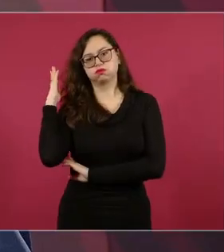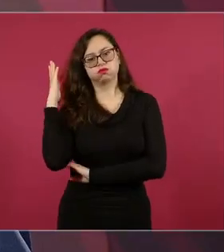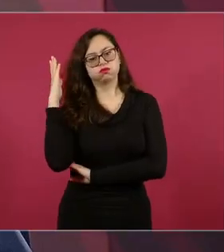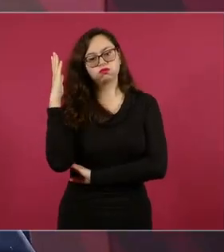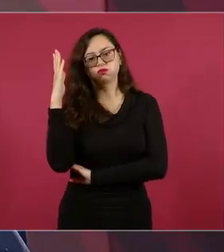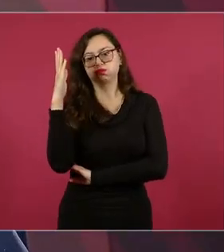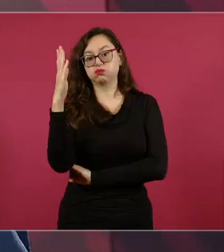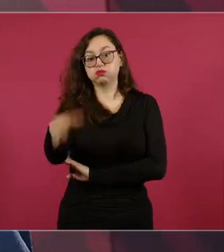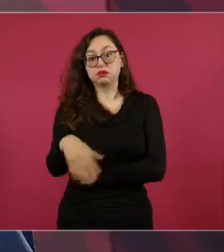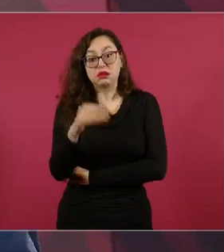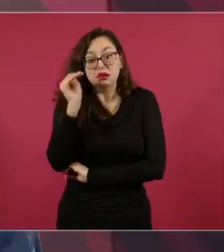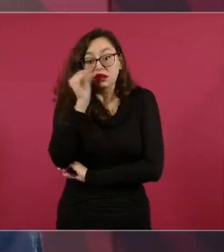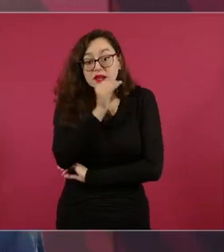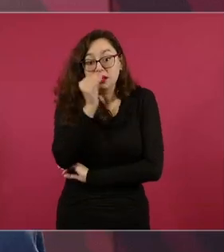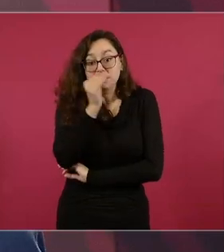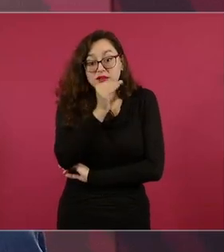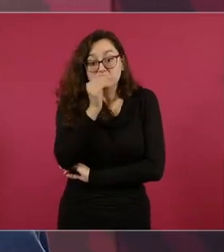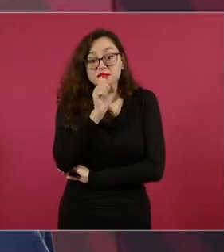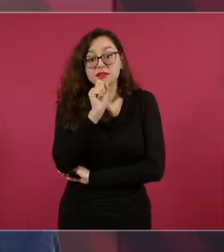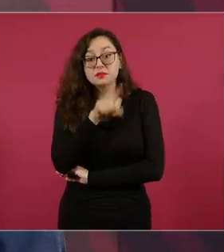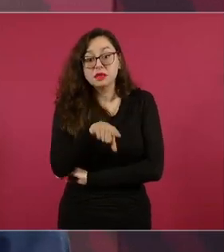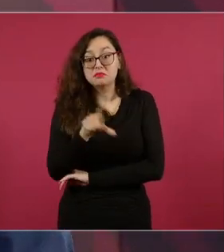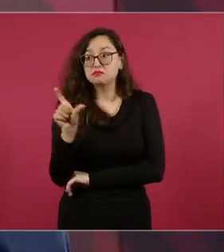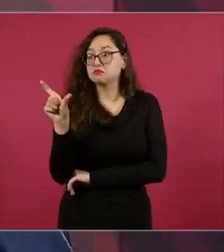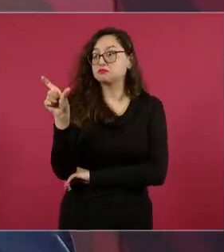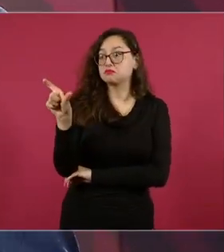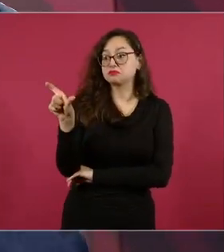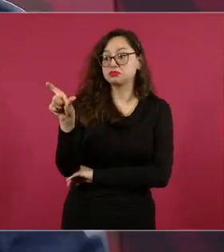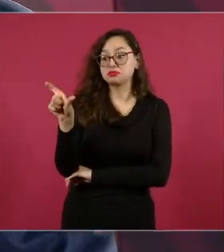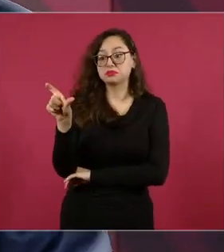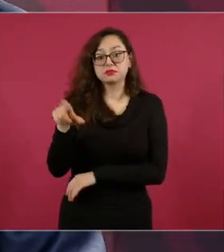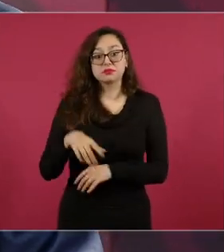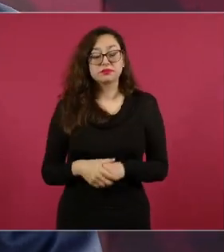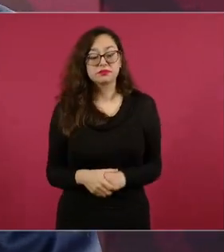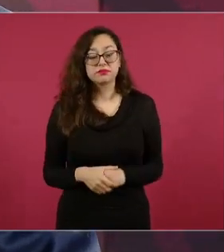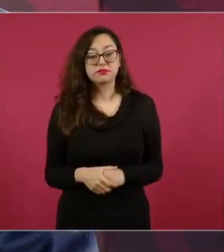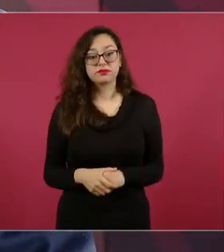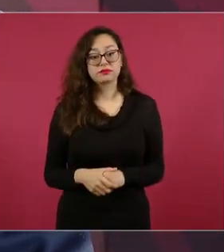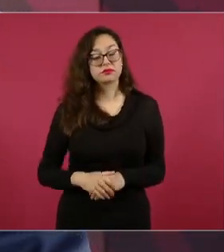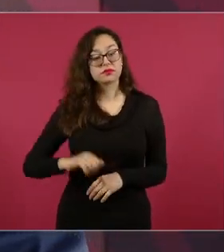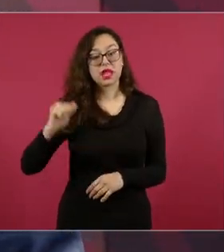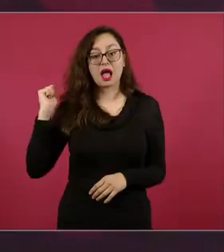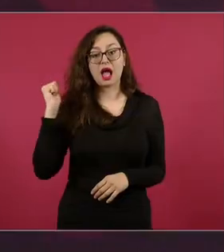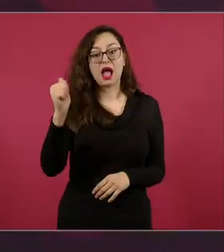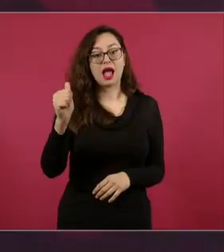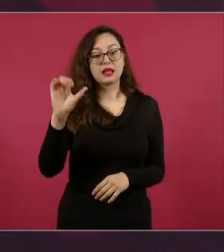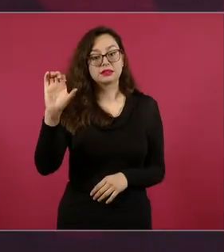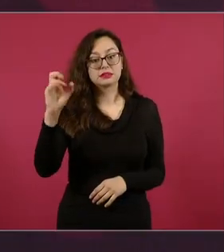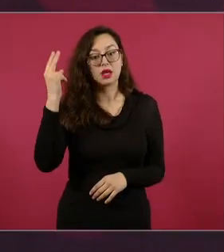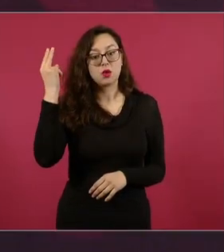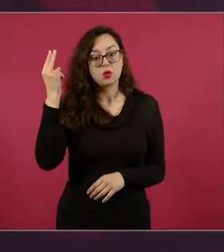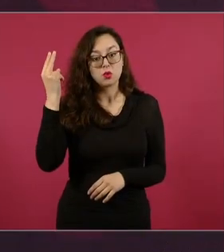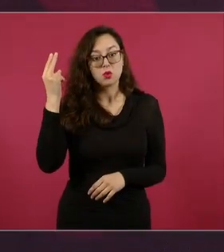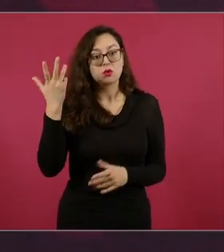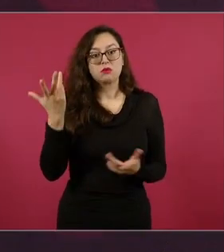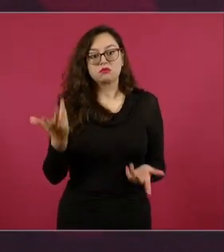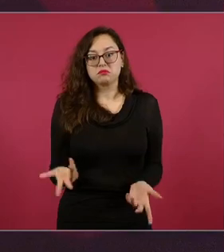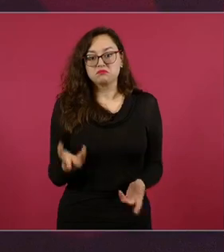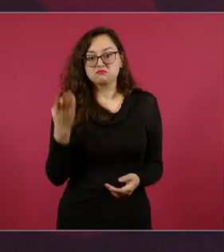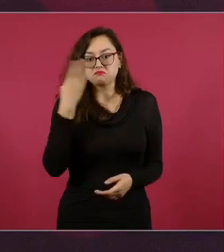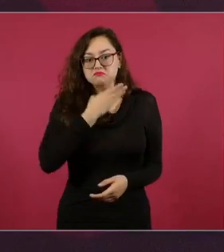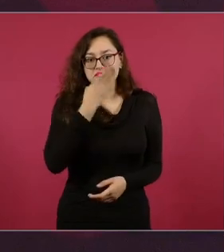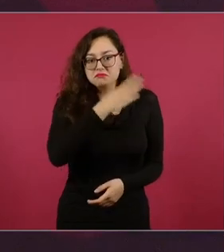no se pagaba con la credencial hasta la ciudad universitaria,